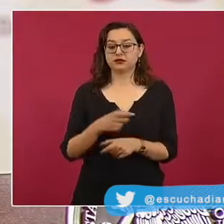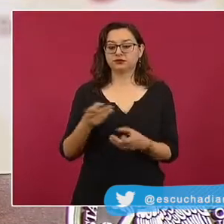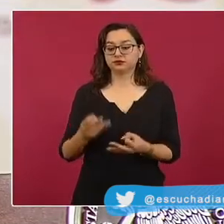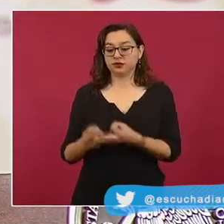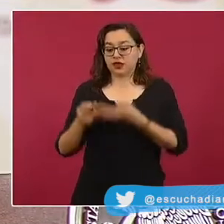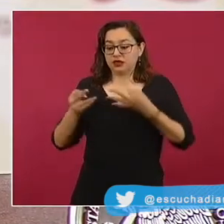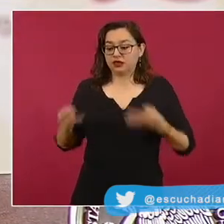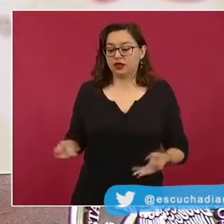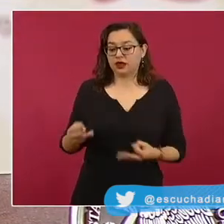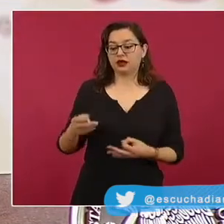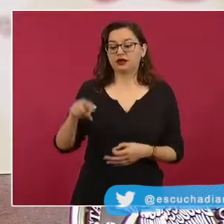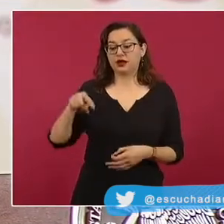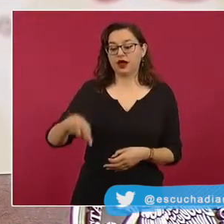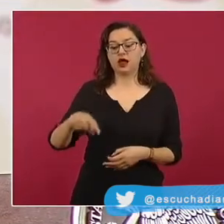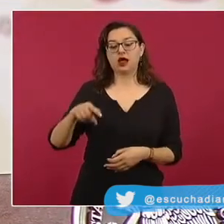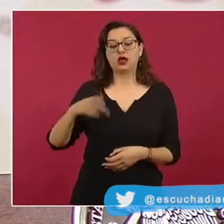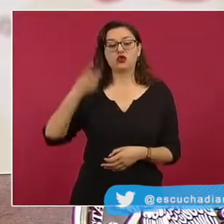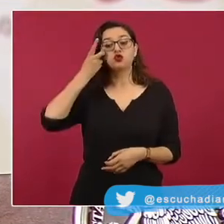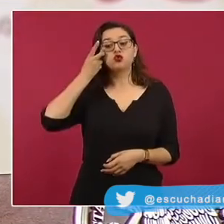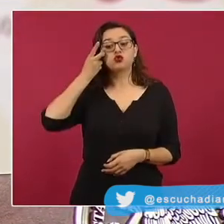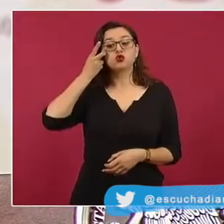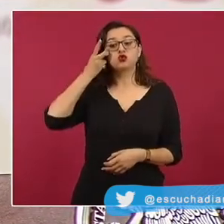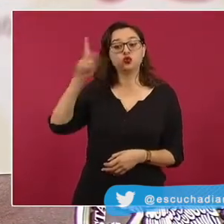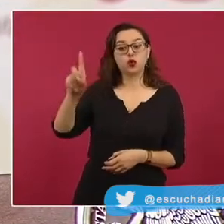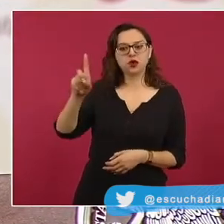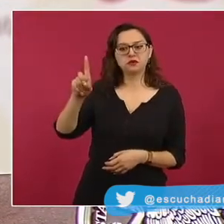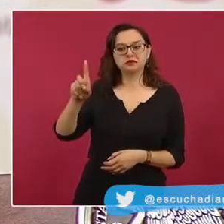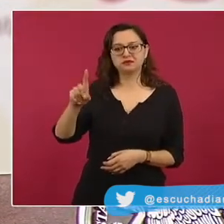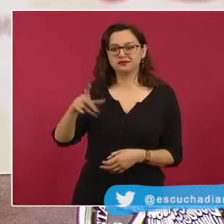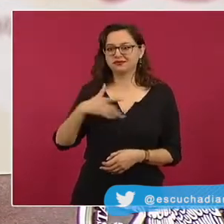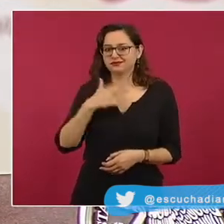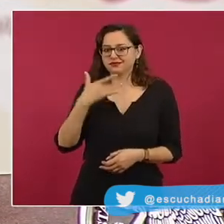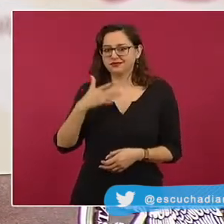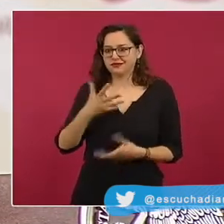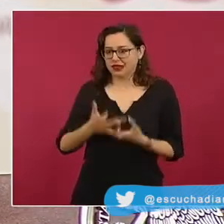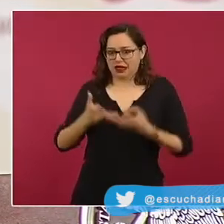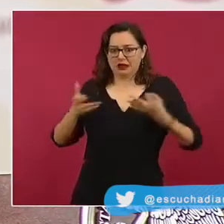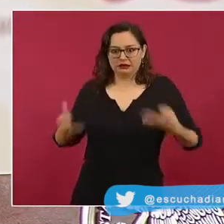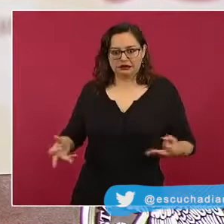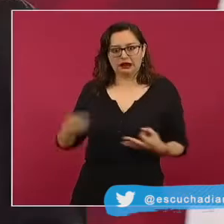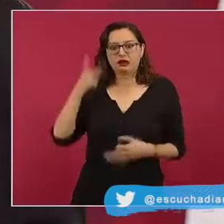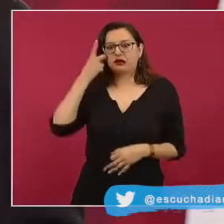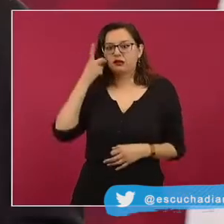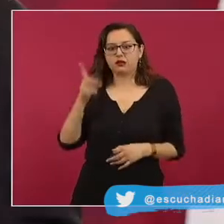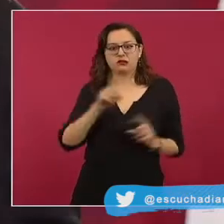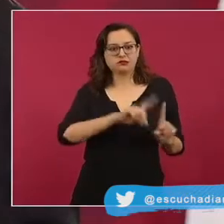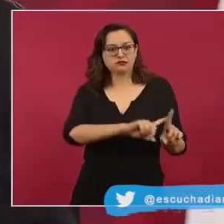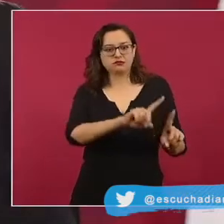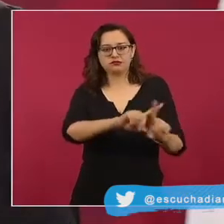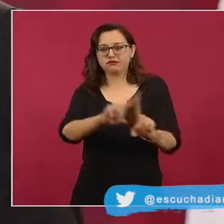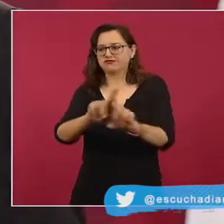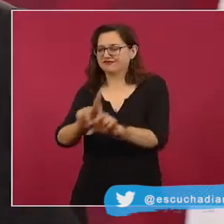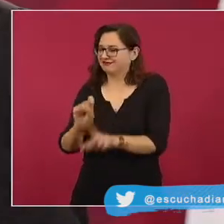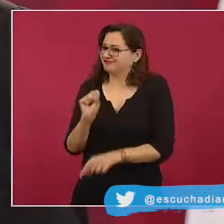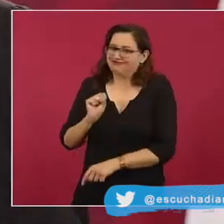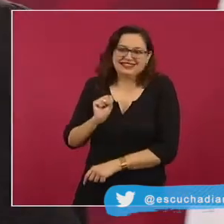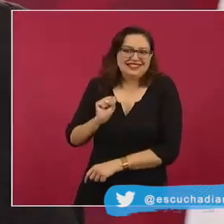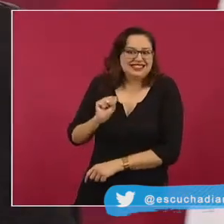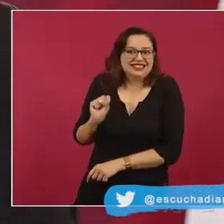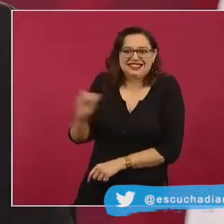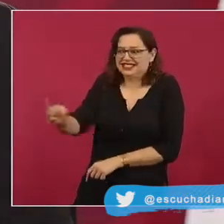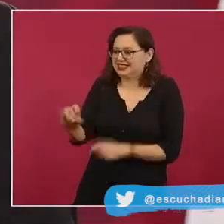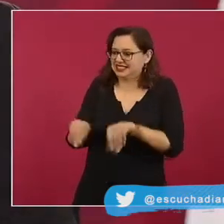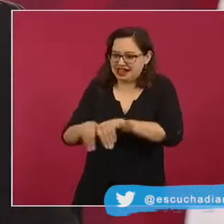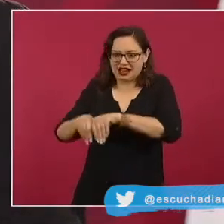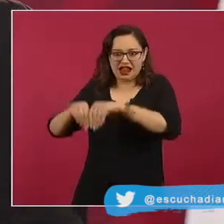los ecologistas con intereses podrían cambiar su punto de vista si son contratados como asesores de las obras que critican también se lamenta que los